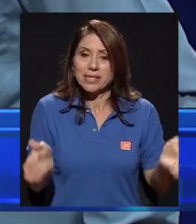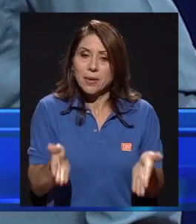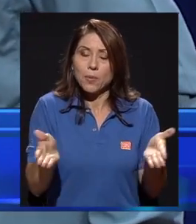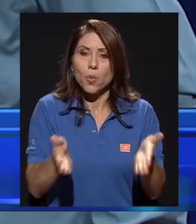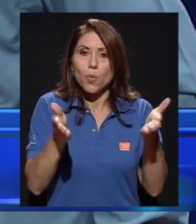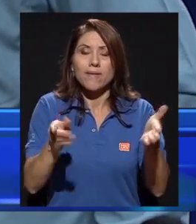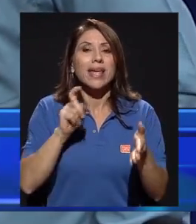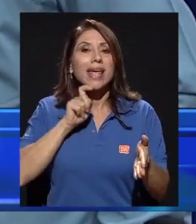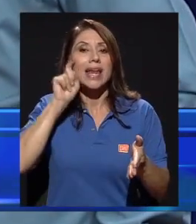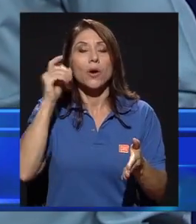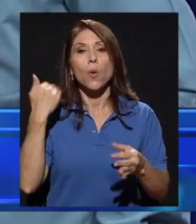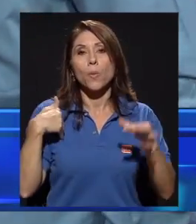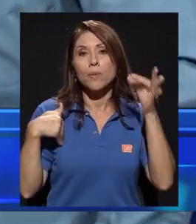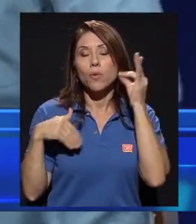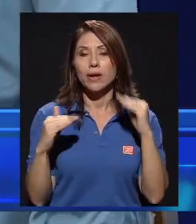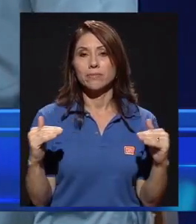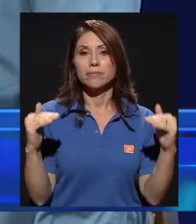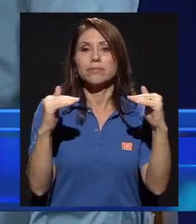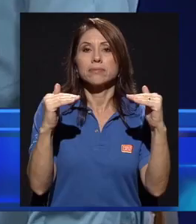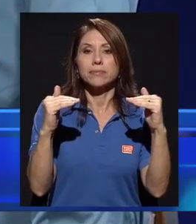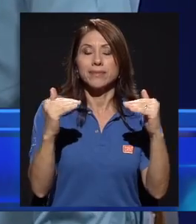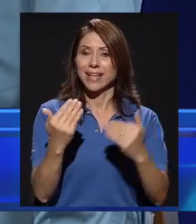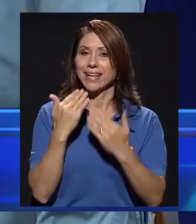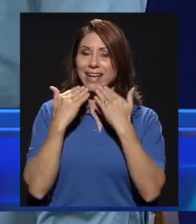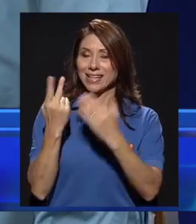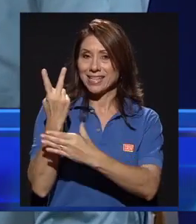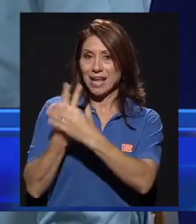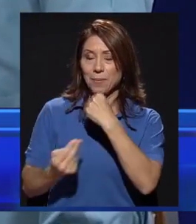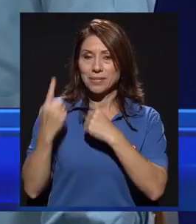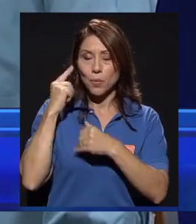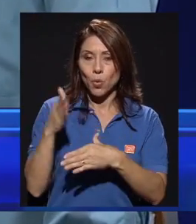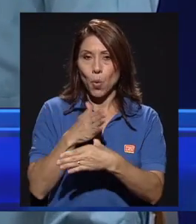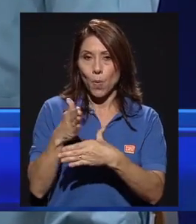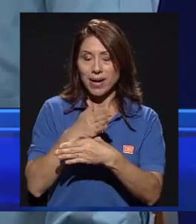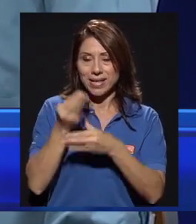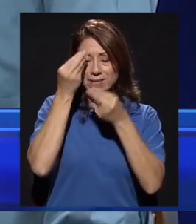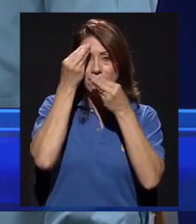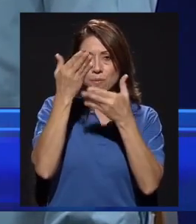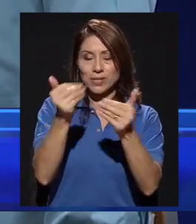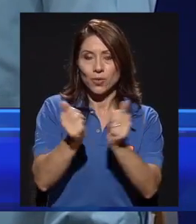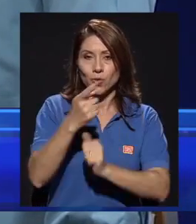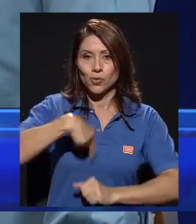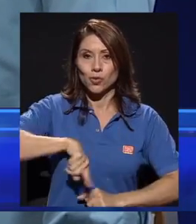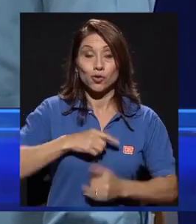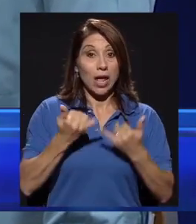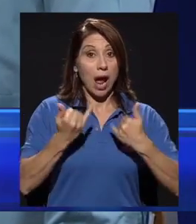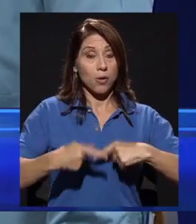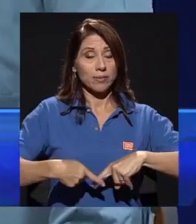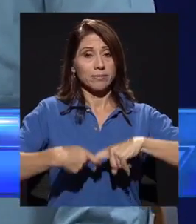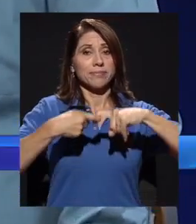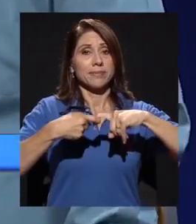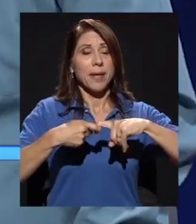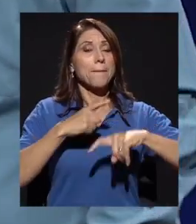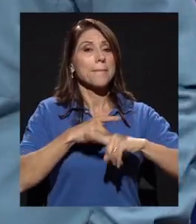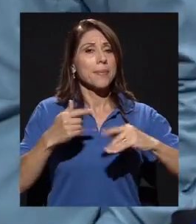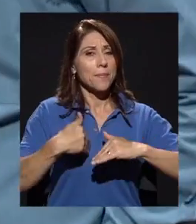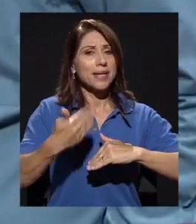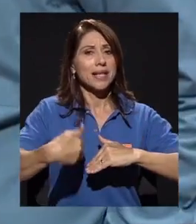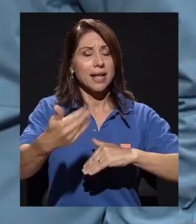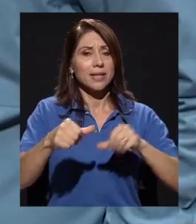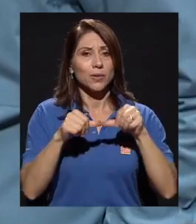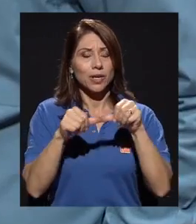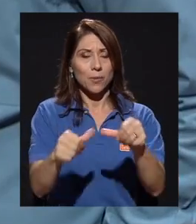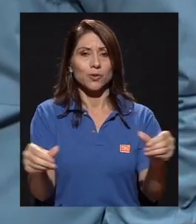de género gracias a ambas por compartir con nosotros esta importante información nos separamos por unos instantes pero más